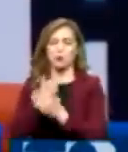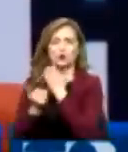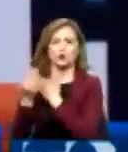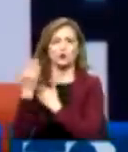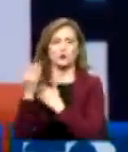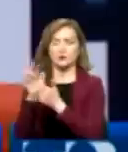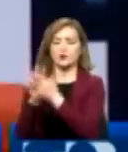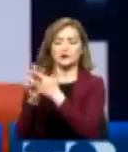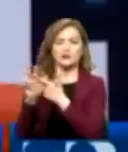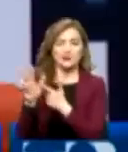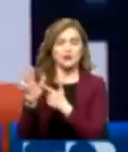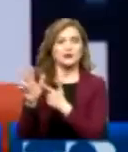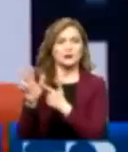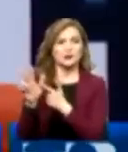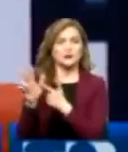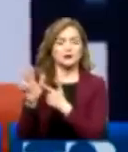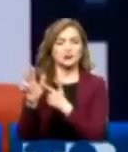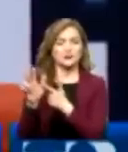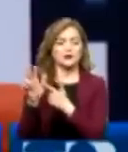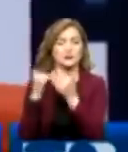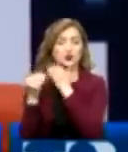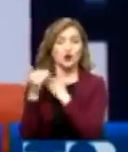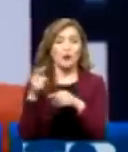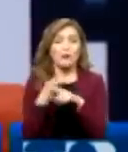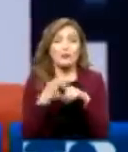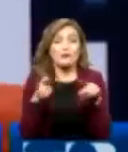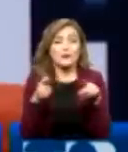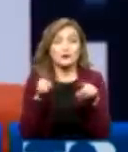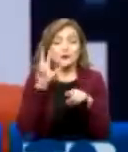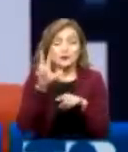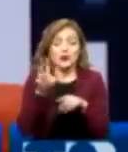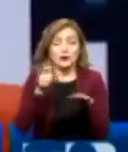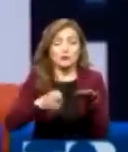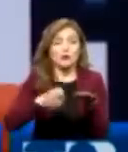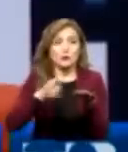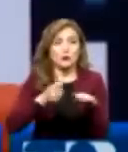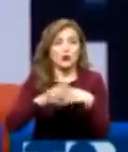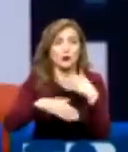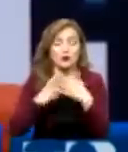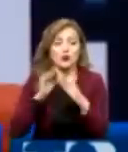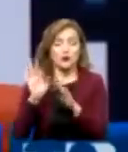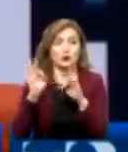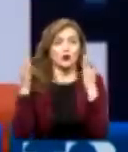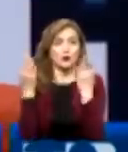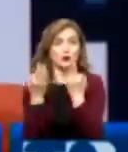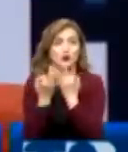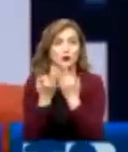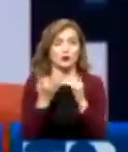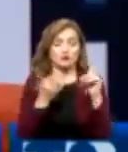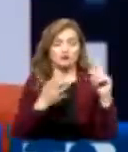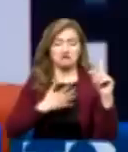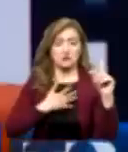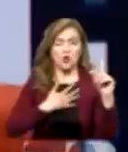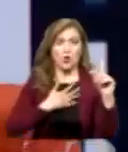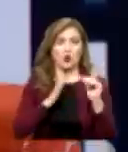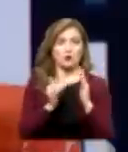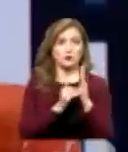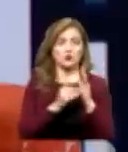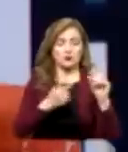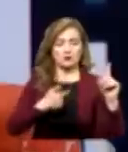tres sujetos, tres historias, tres abogados y toda su familia, y soy solo yo.